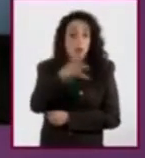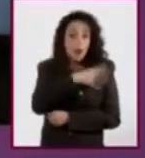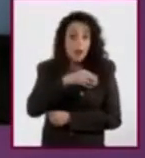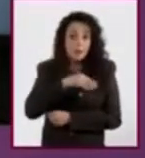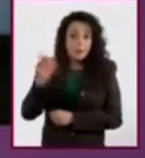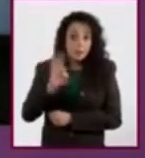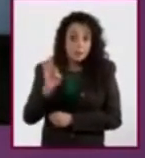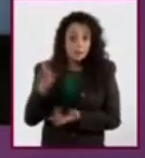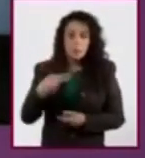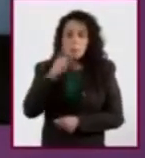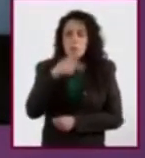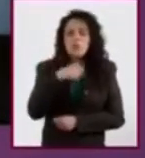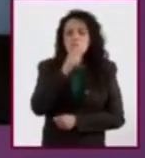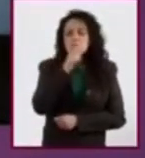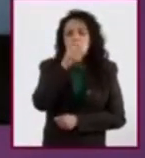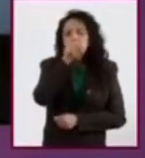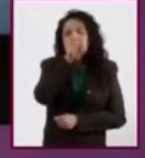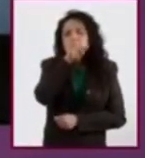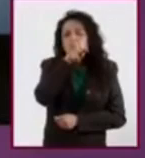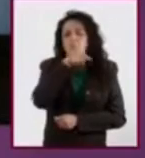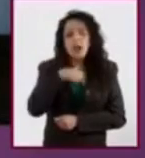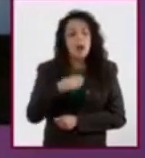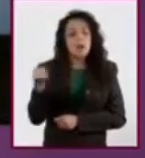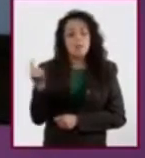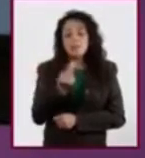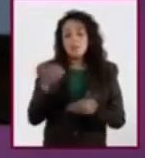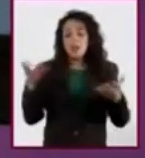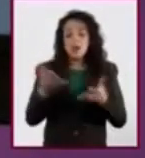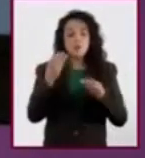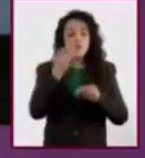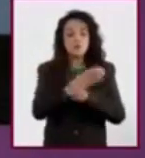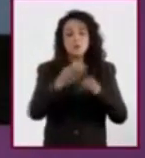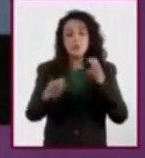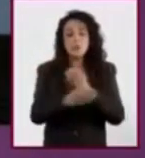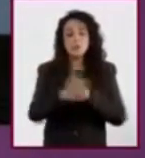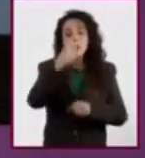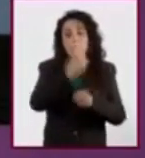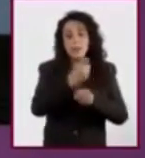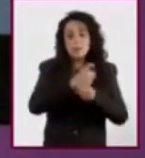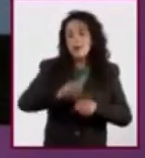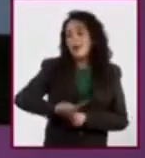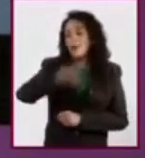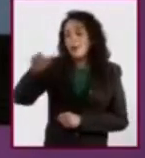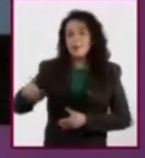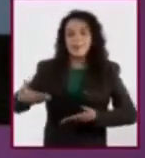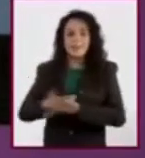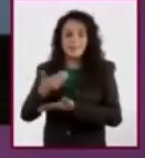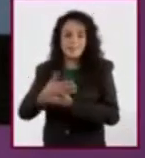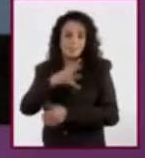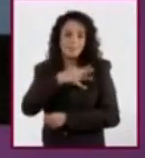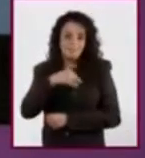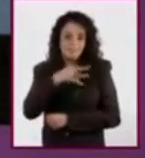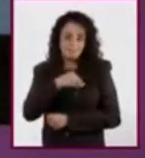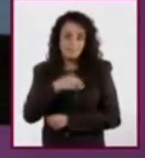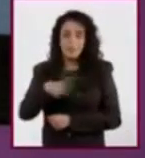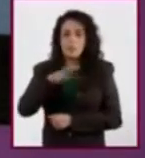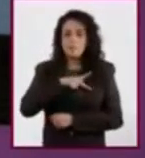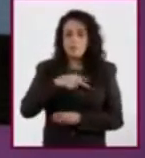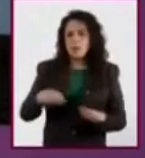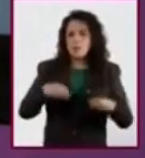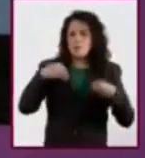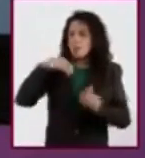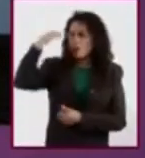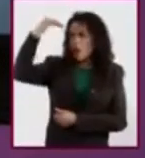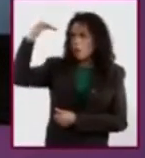preocupa. Creo que tengo muchas cosas que hacer antes de eso. Me imagino una vida adulta con una